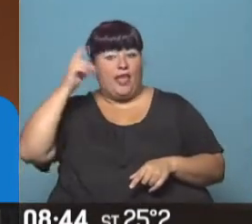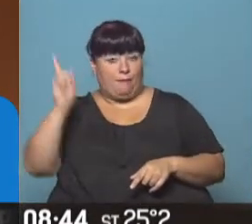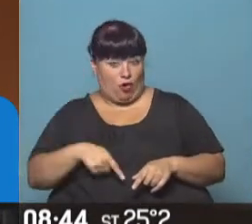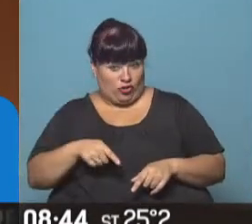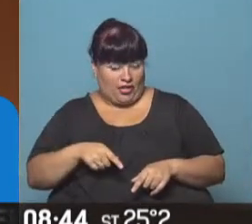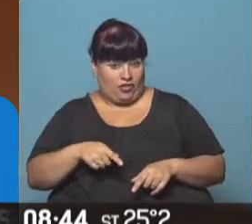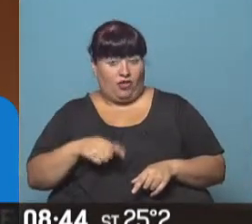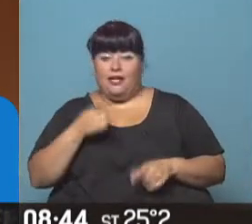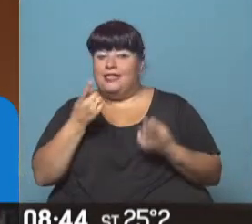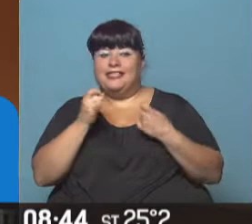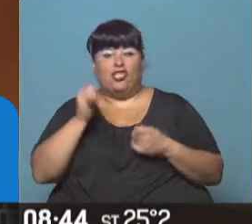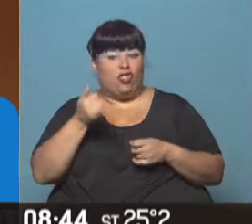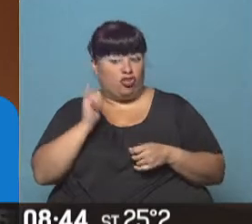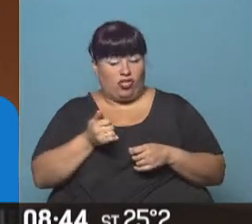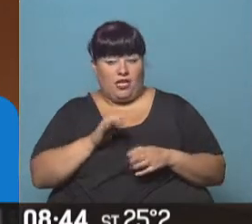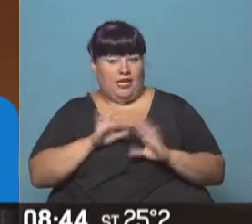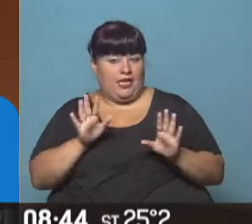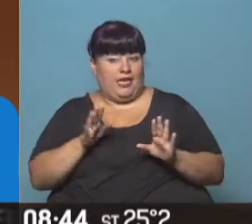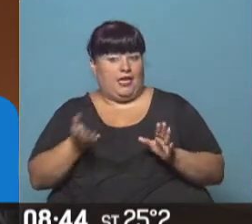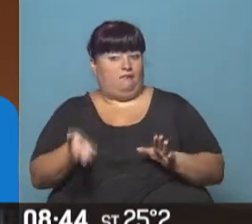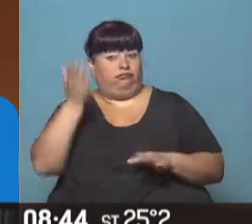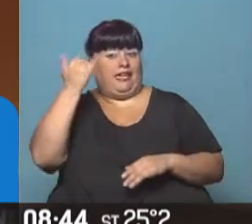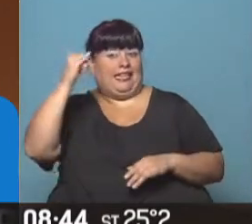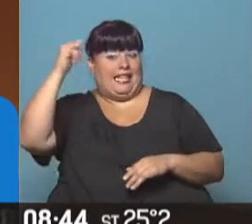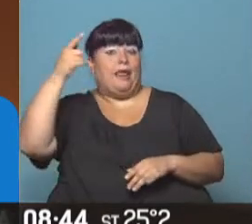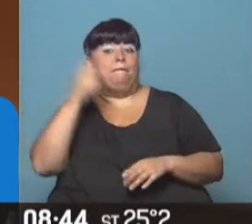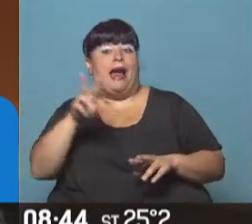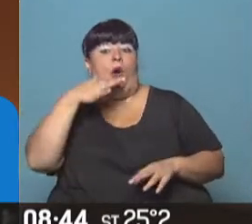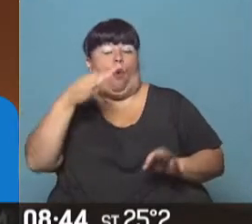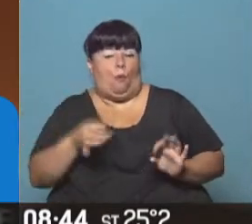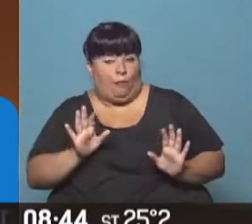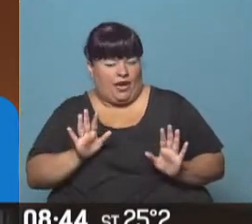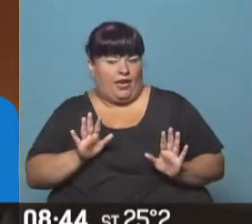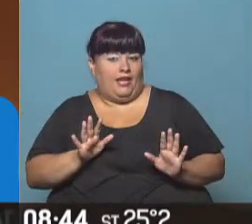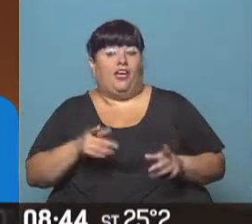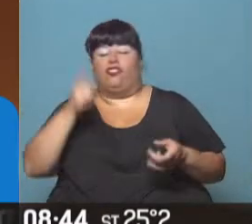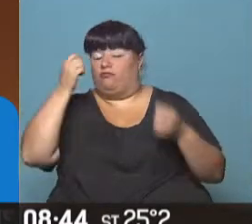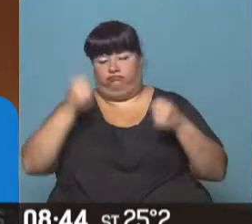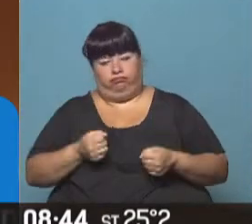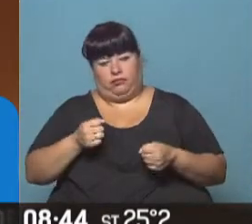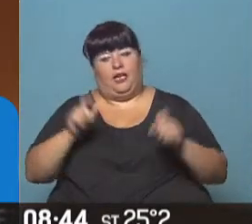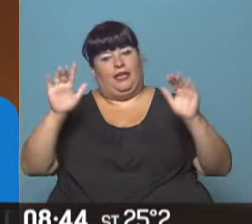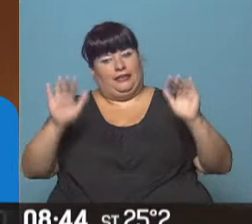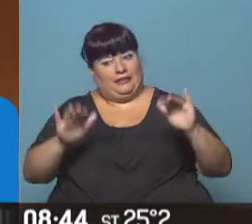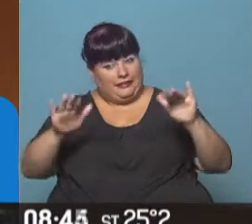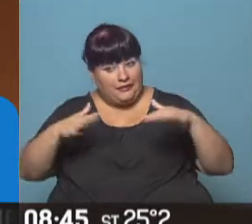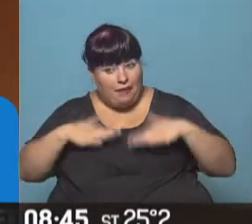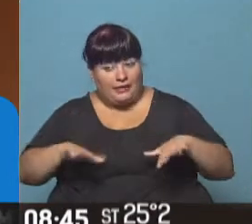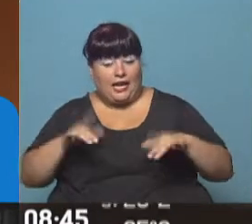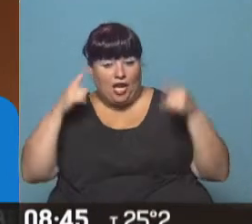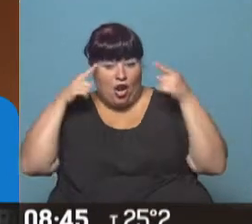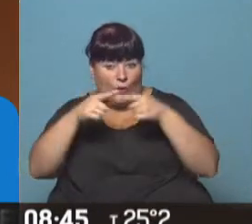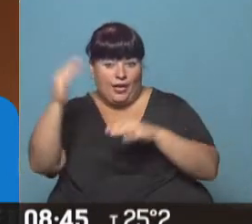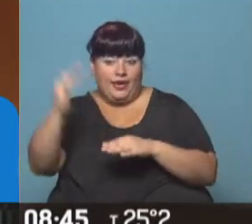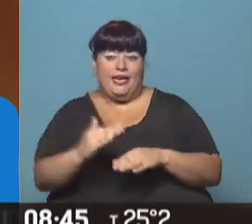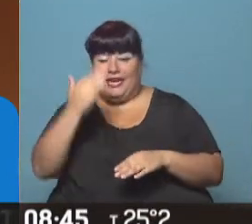10% que iba a exigir una elevada tasa de interés para intentar cumplirlo. Entonces se decidió relajar un poco la meta, se elevó